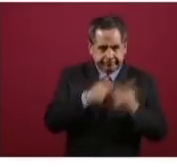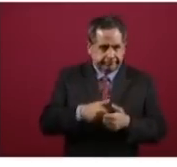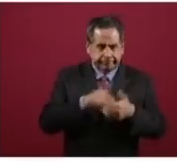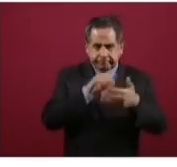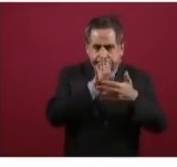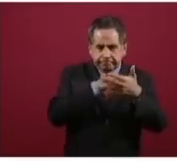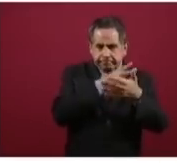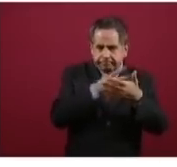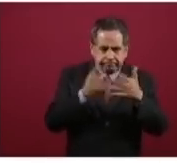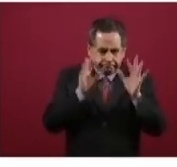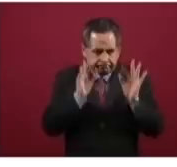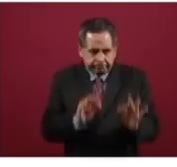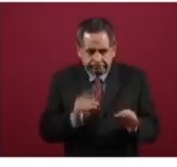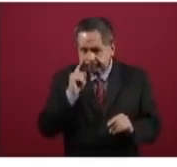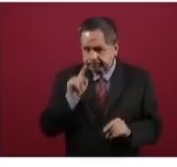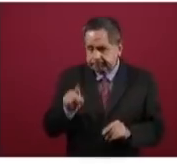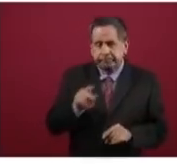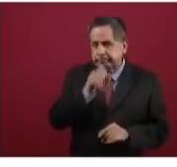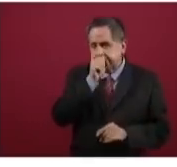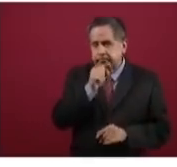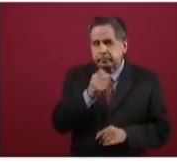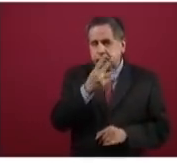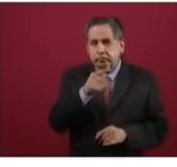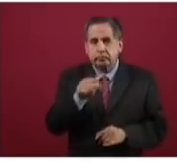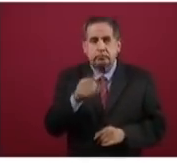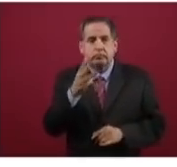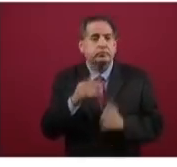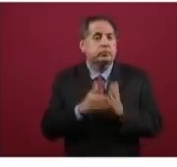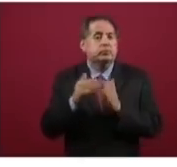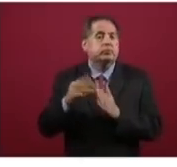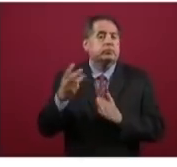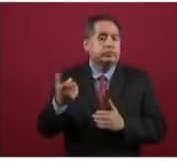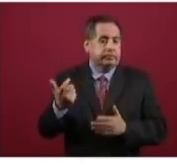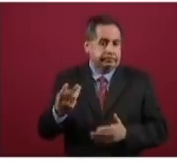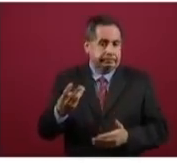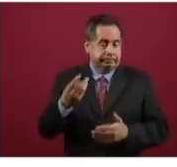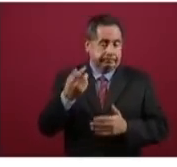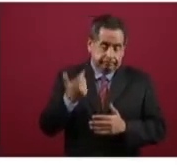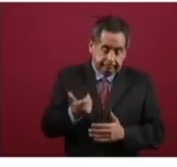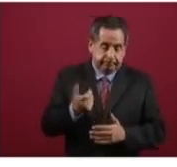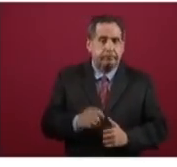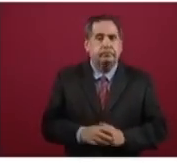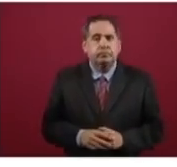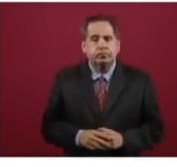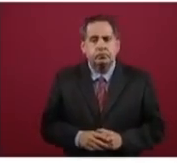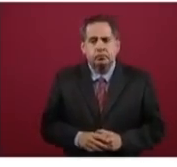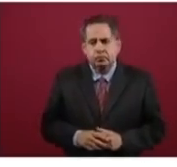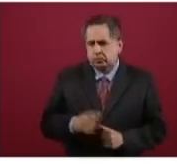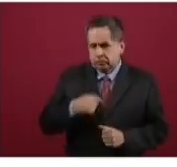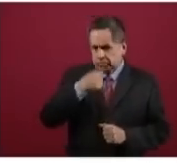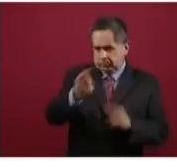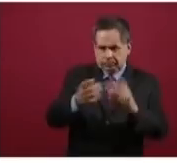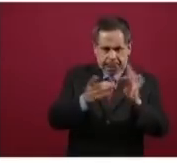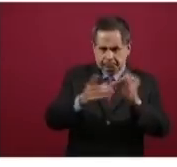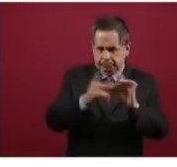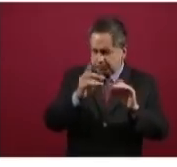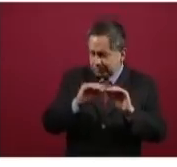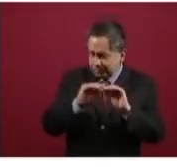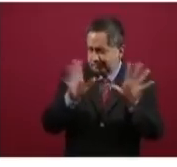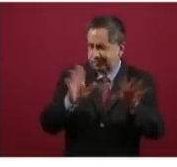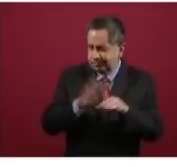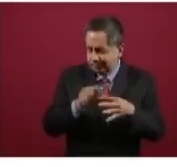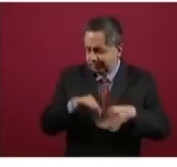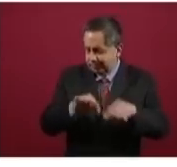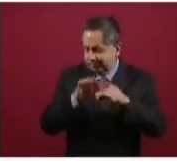alrededor de 4.3 millones de pesos ahí hay una declaración que nos parece importante realizar